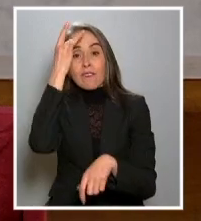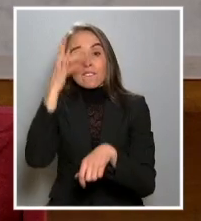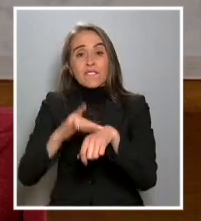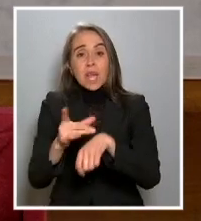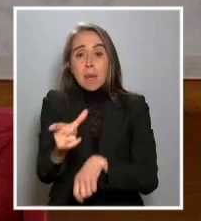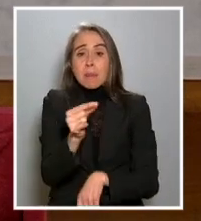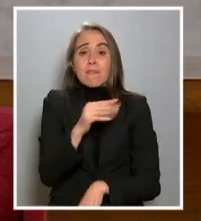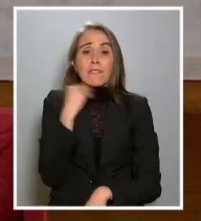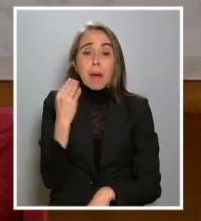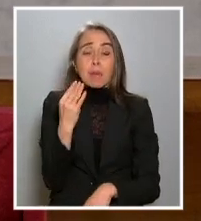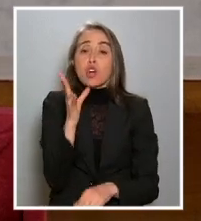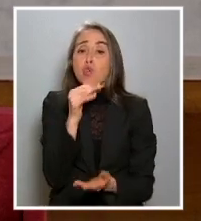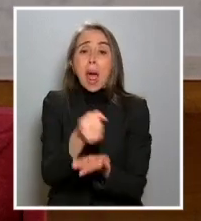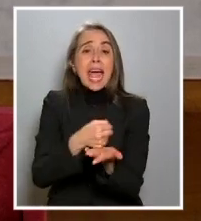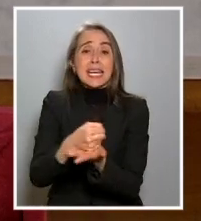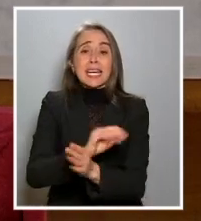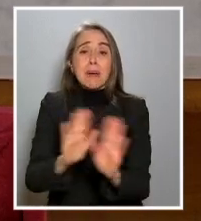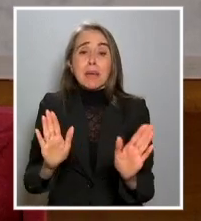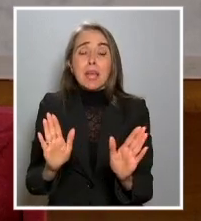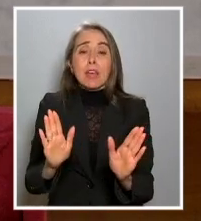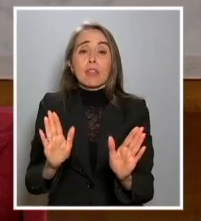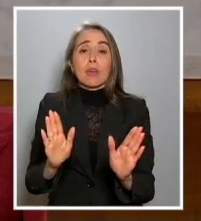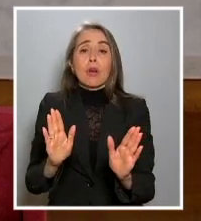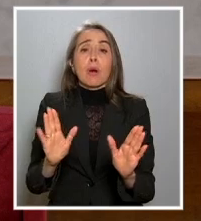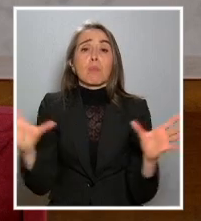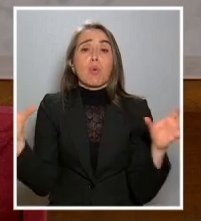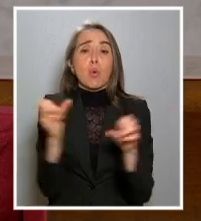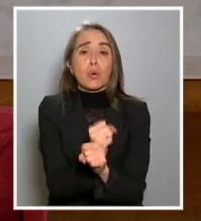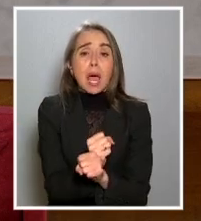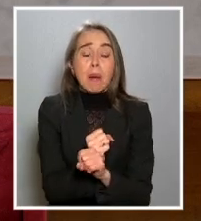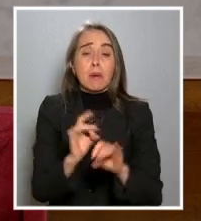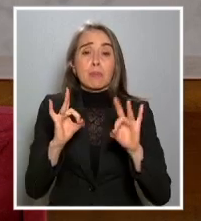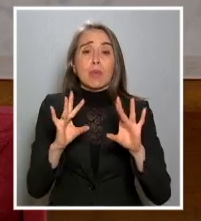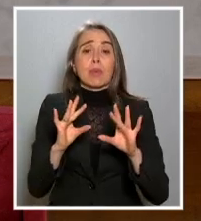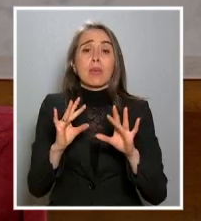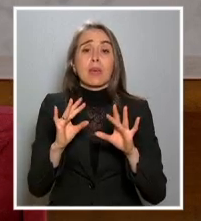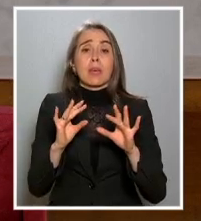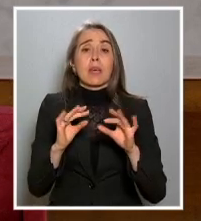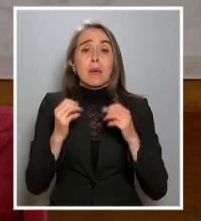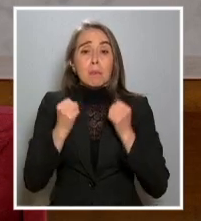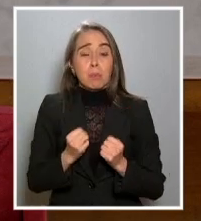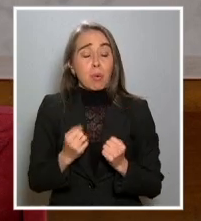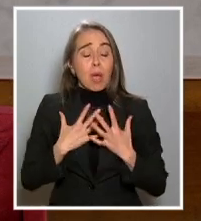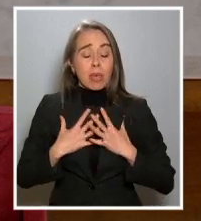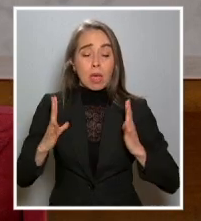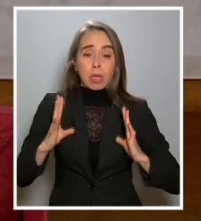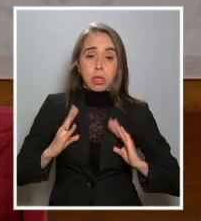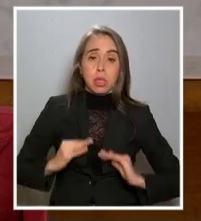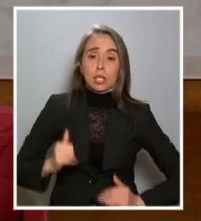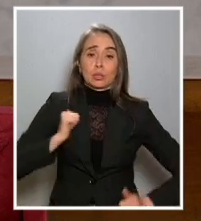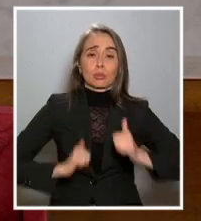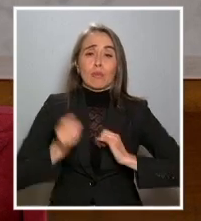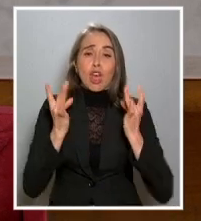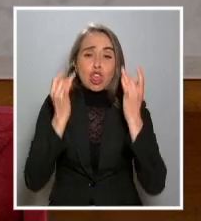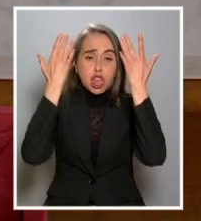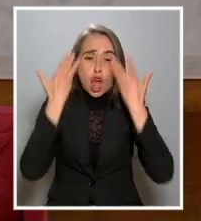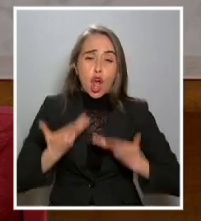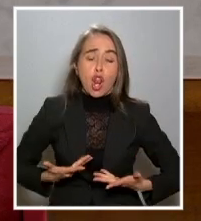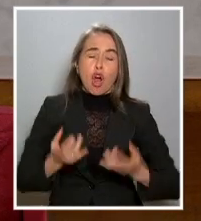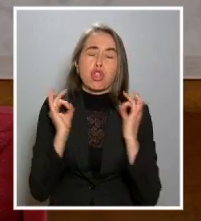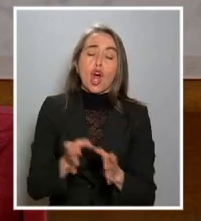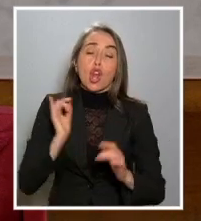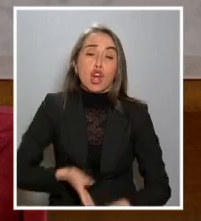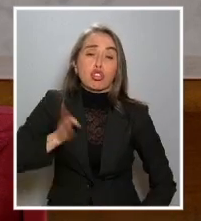incurables que conllevan una disminución avanzada e irreversible de sus capacidades con sufrimientos físicos persistentes e